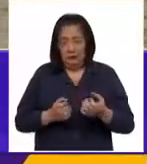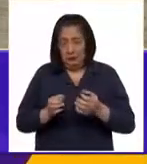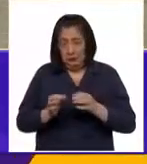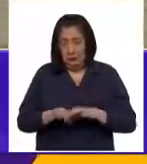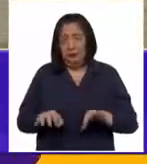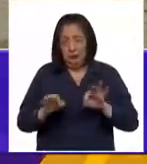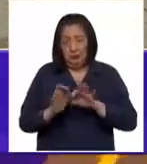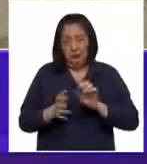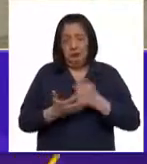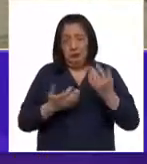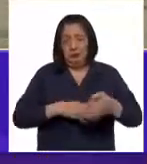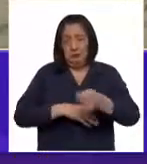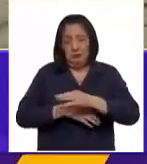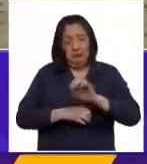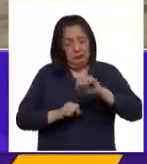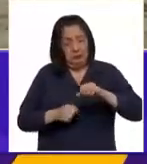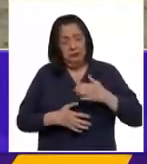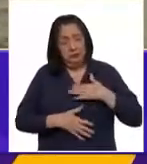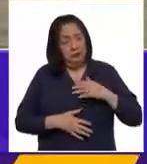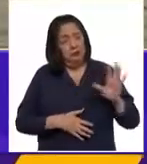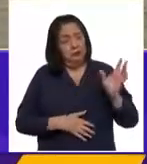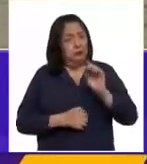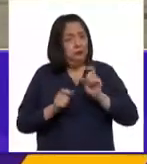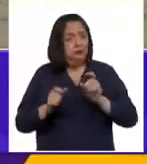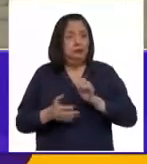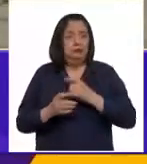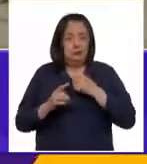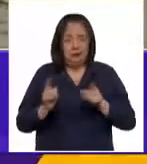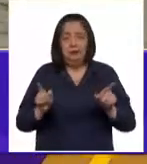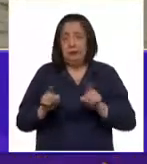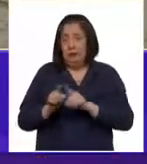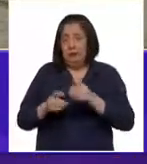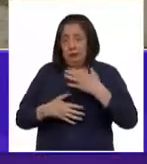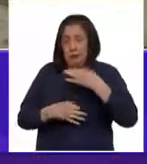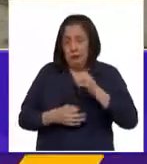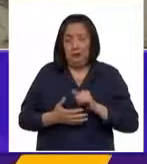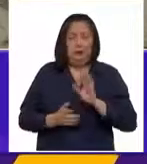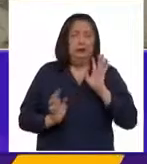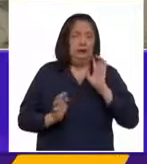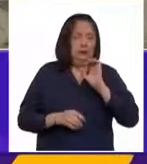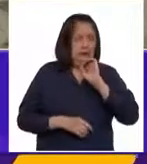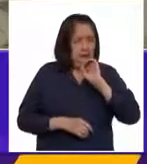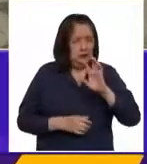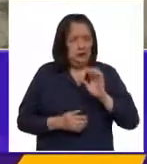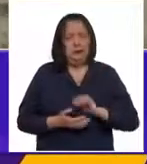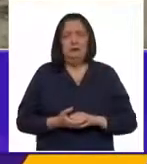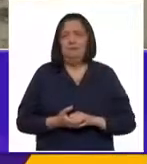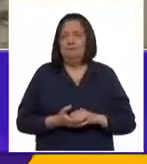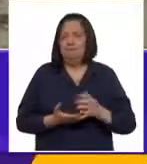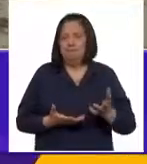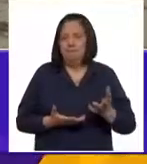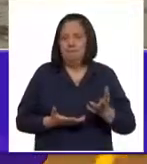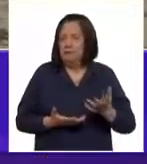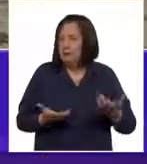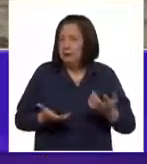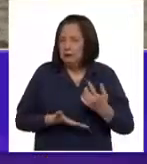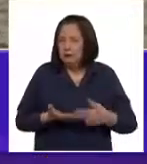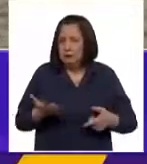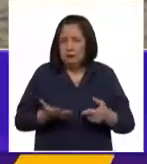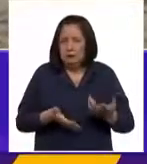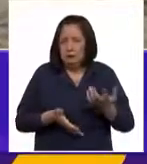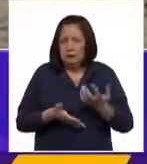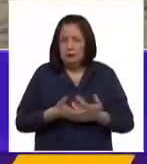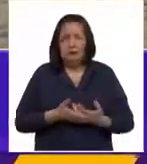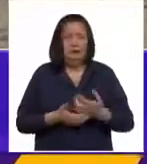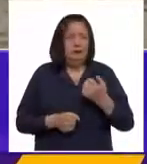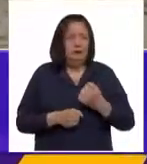Claro, la playa está para el disfrute de todos, pero es también interesante resaltar las actividades